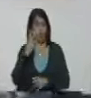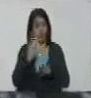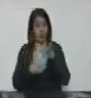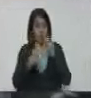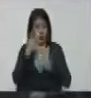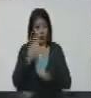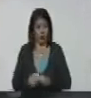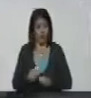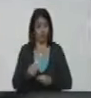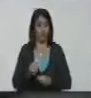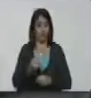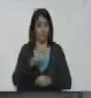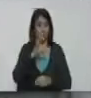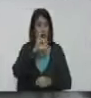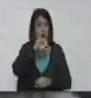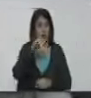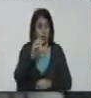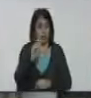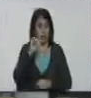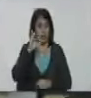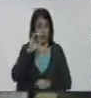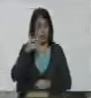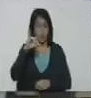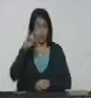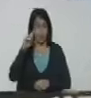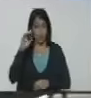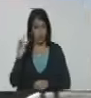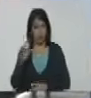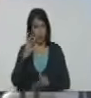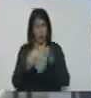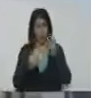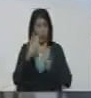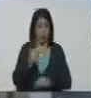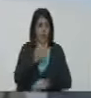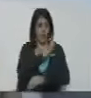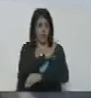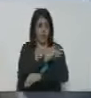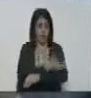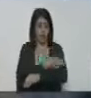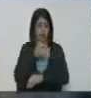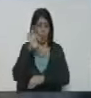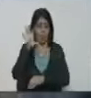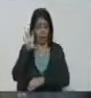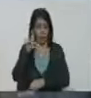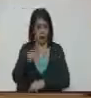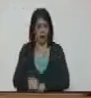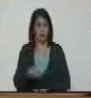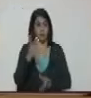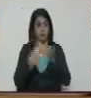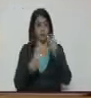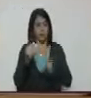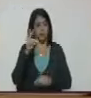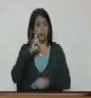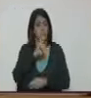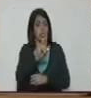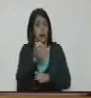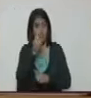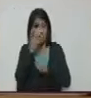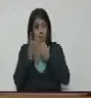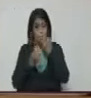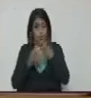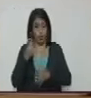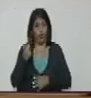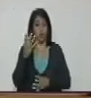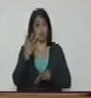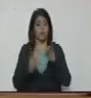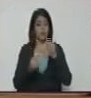Comunal Doctor Jacinto Convit, el Consejo Comunal Fuerza Patriota, el Consejo Comunal Miraflores, el